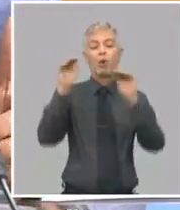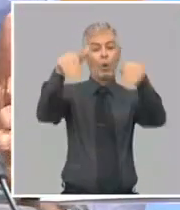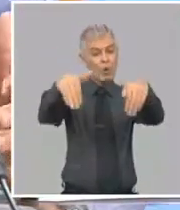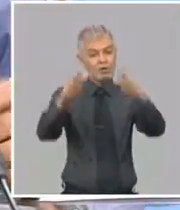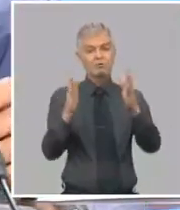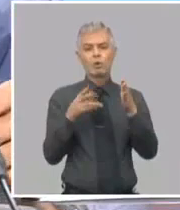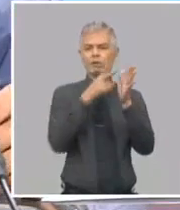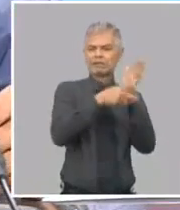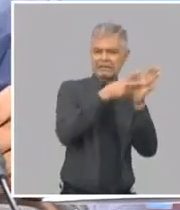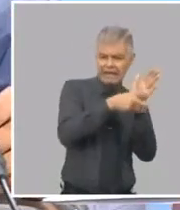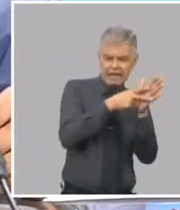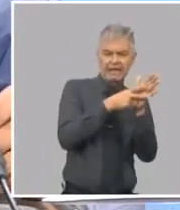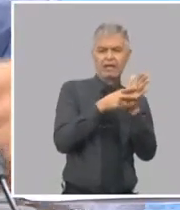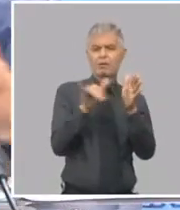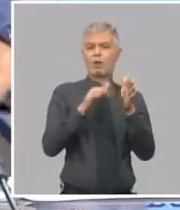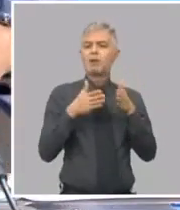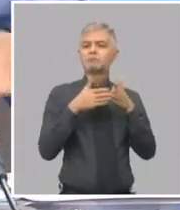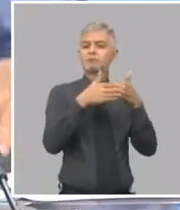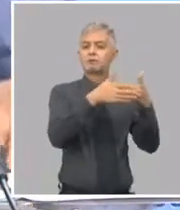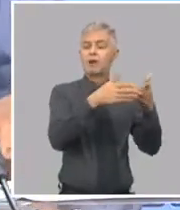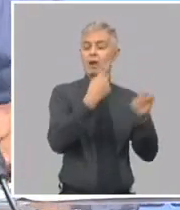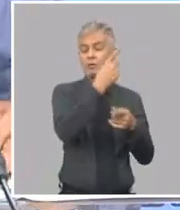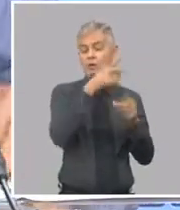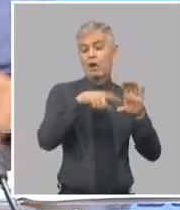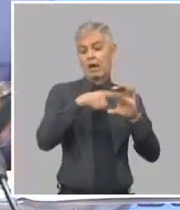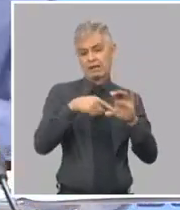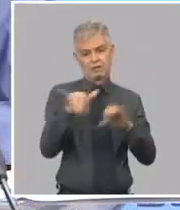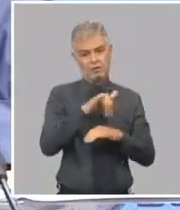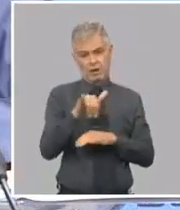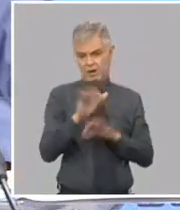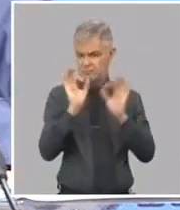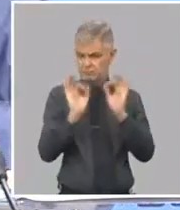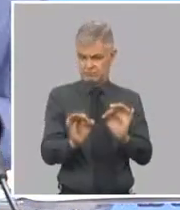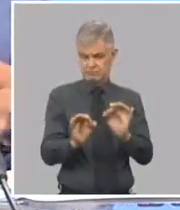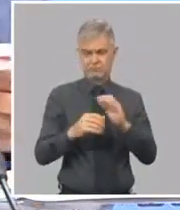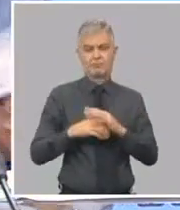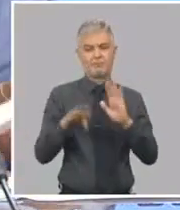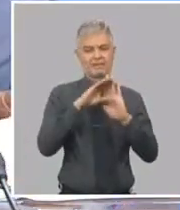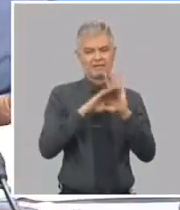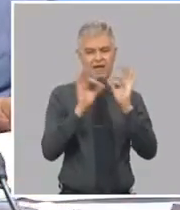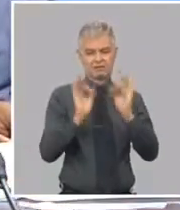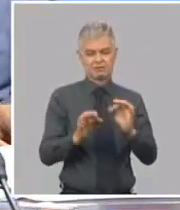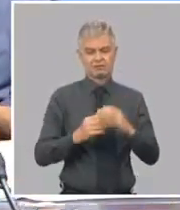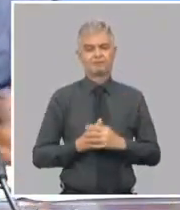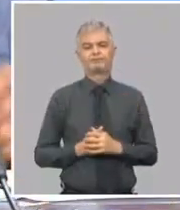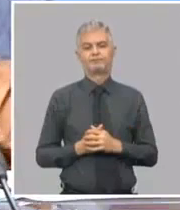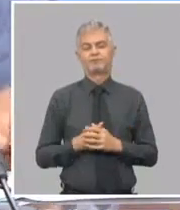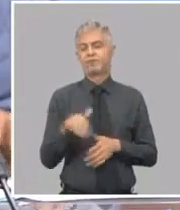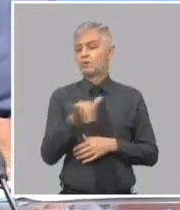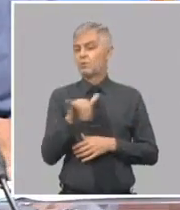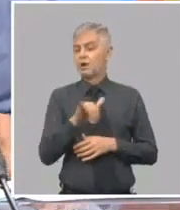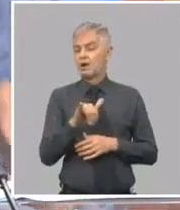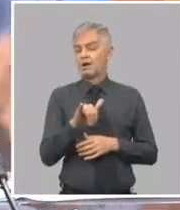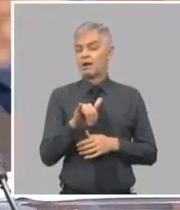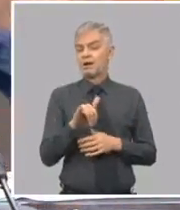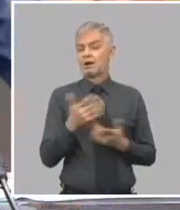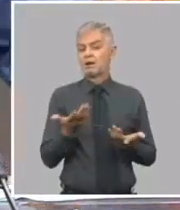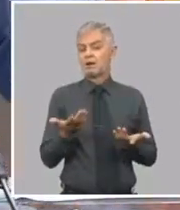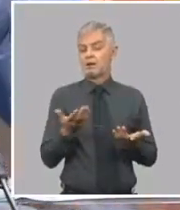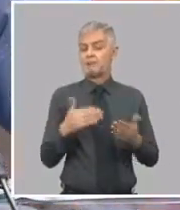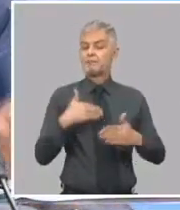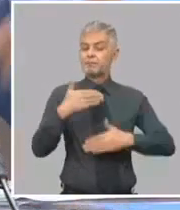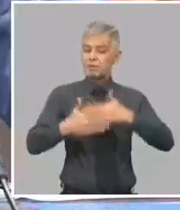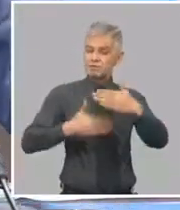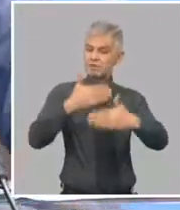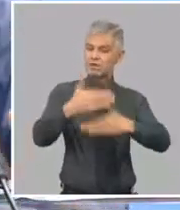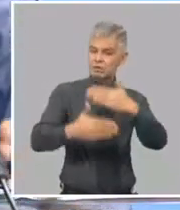catamarán que tenemos aquí en la habana de igual manera se ha hecho un